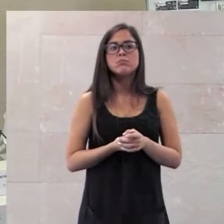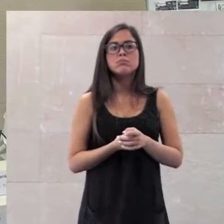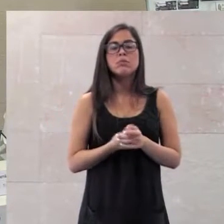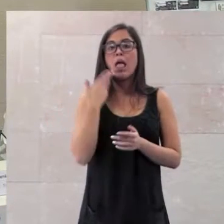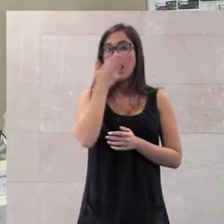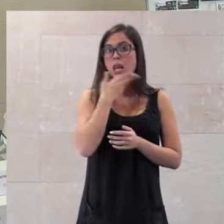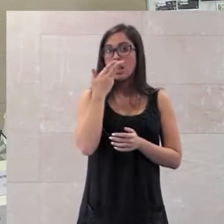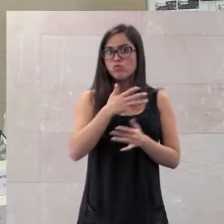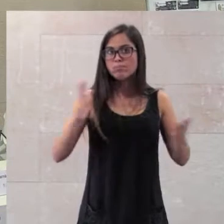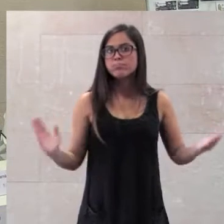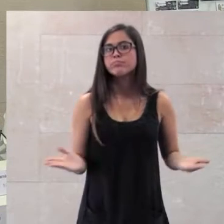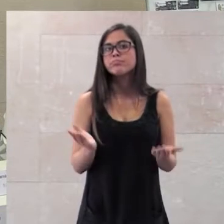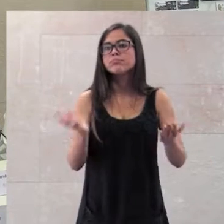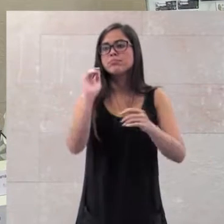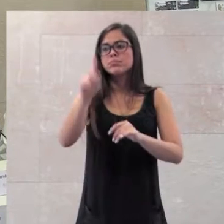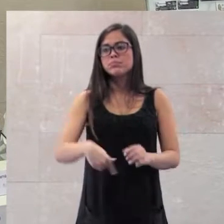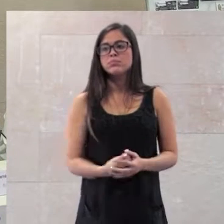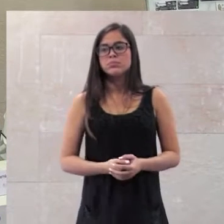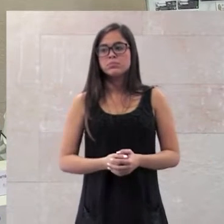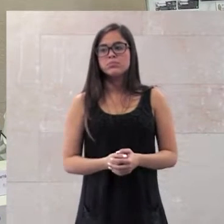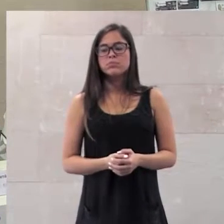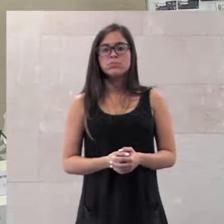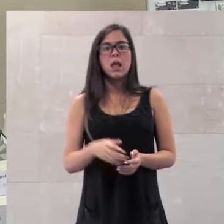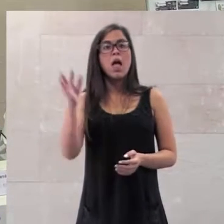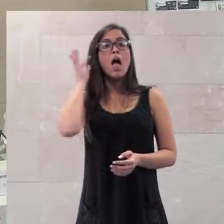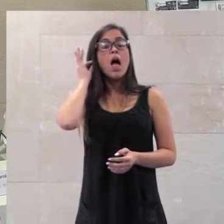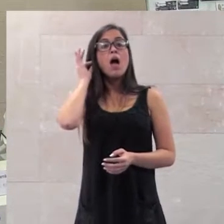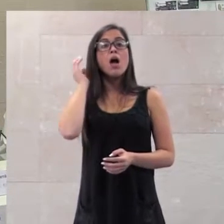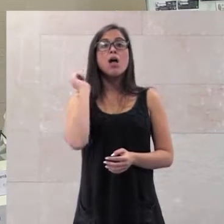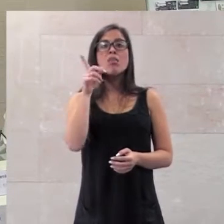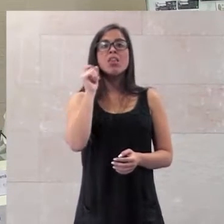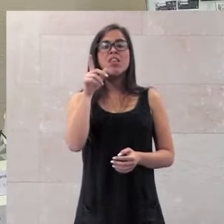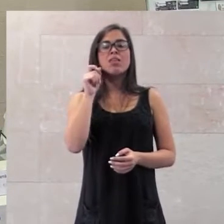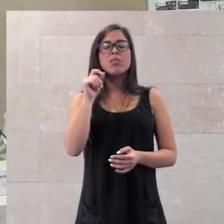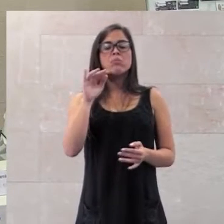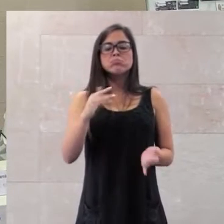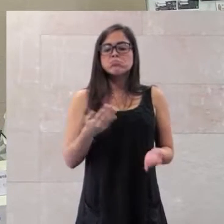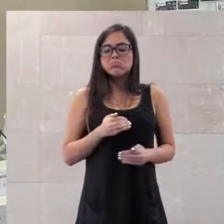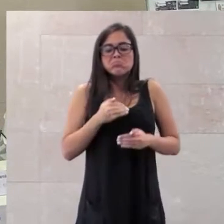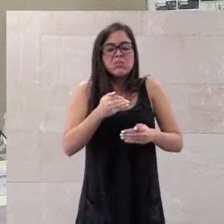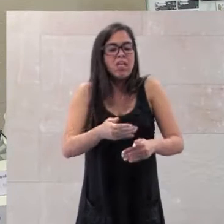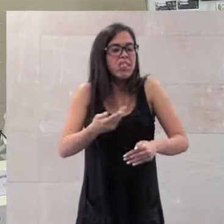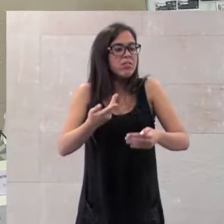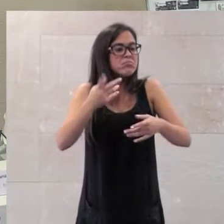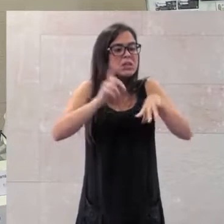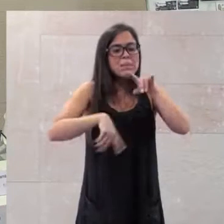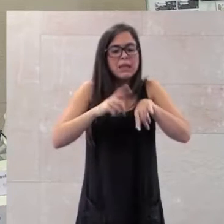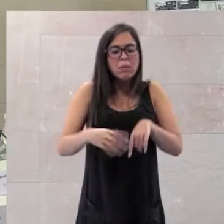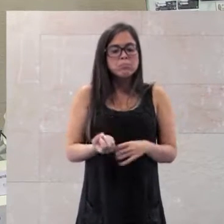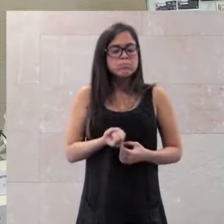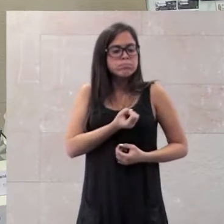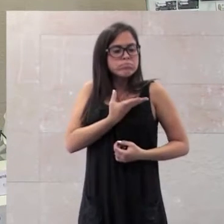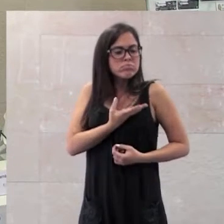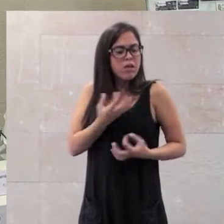desde las escuelas. Y las mujeres se implican en distintos niveles, lo que les apetece, ¿no? Unas con